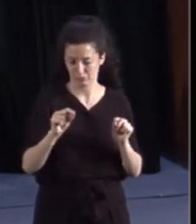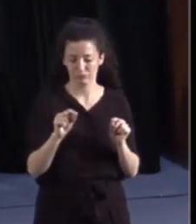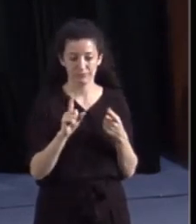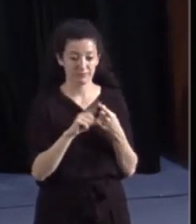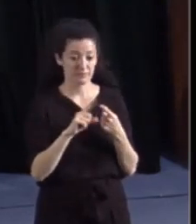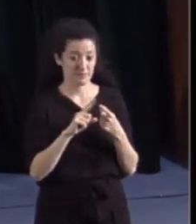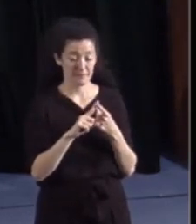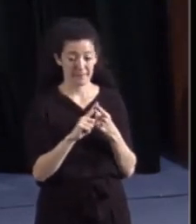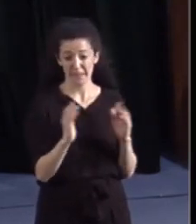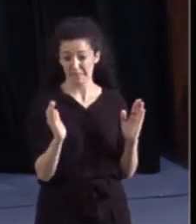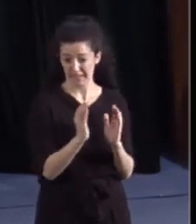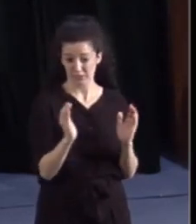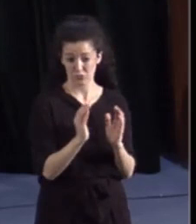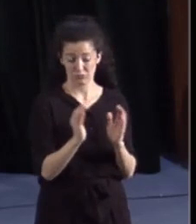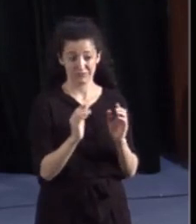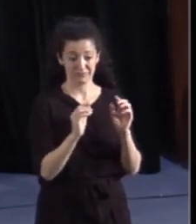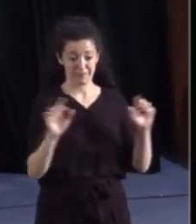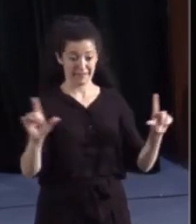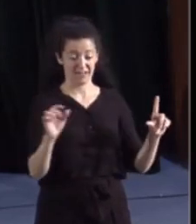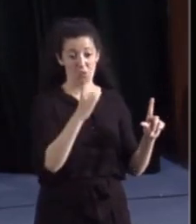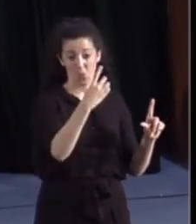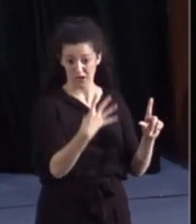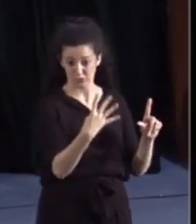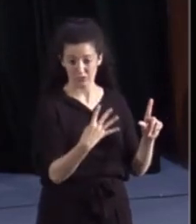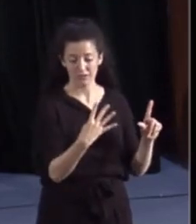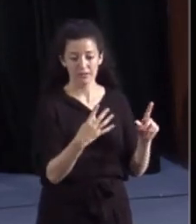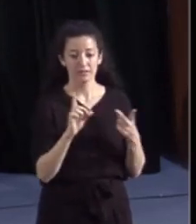del ancho de la pantalla, y un tamaño mediano,